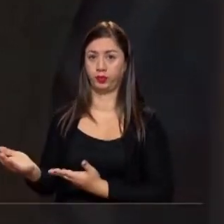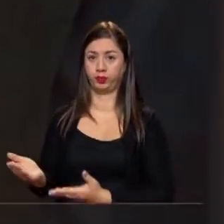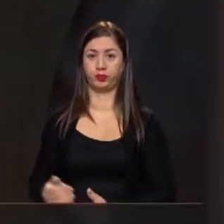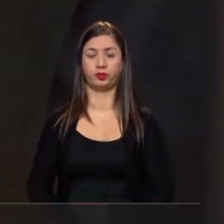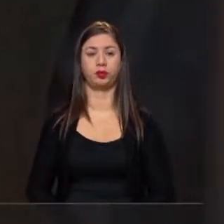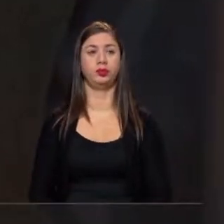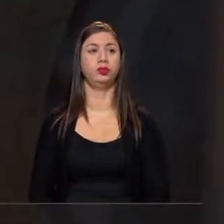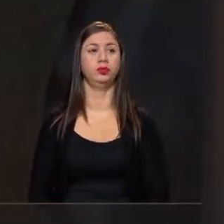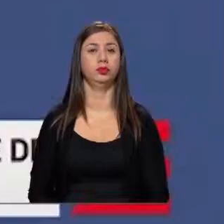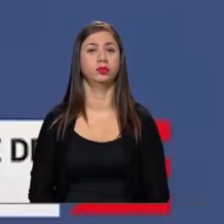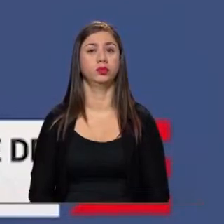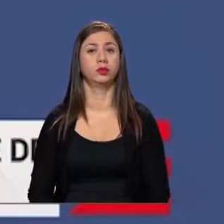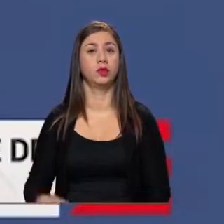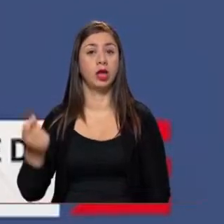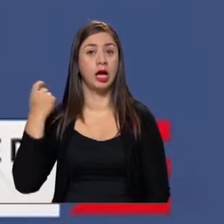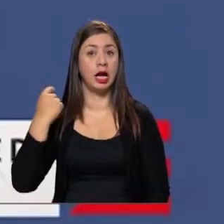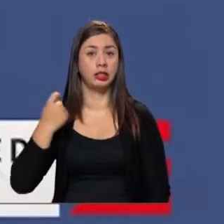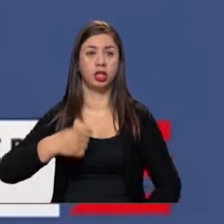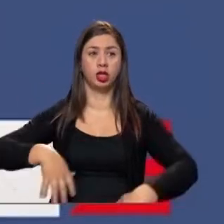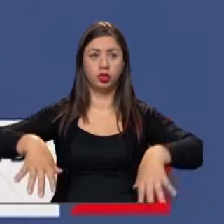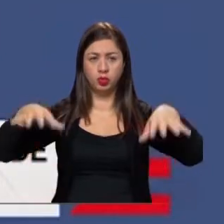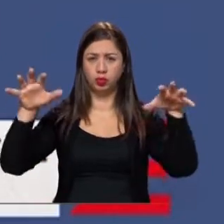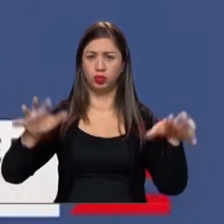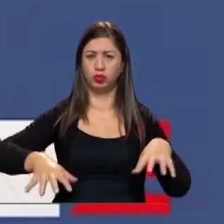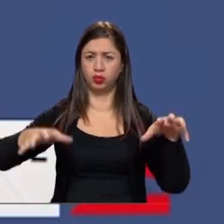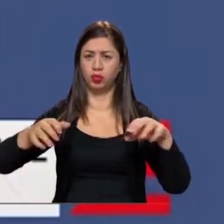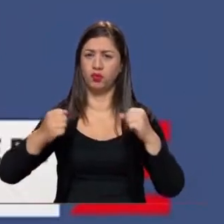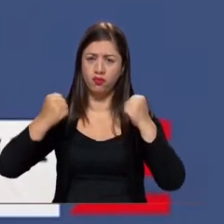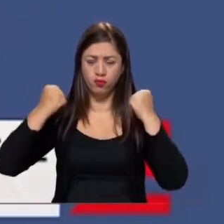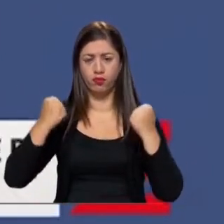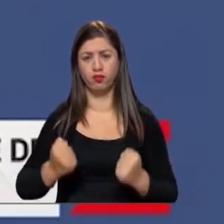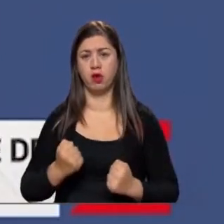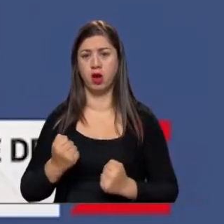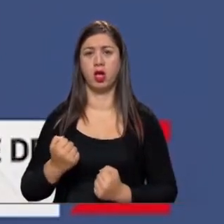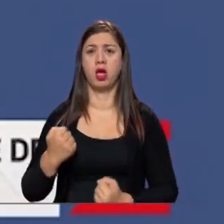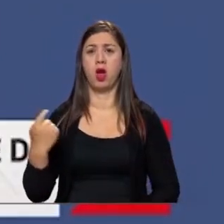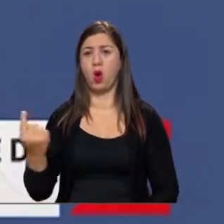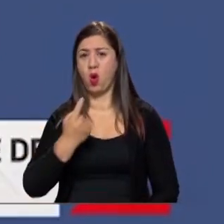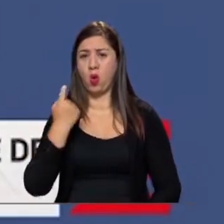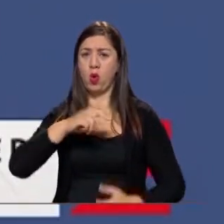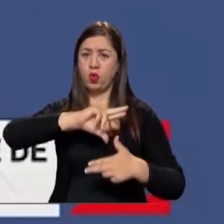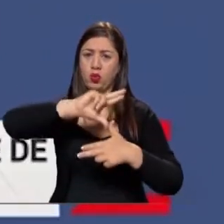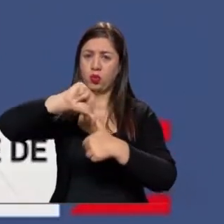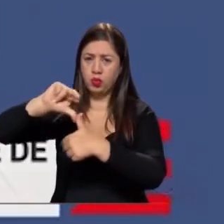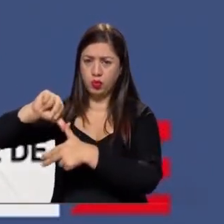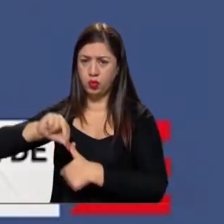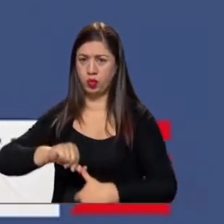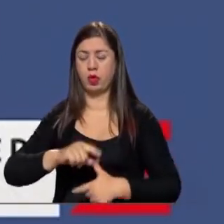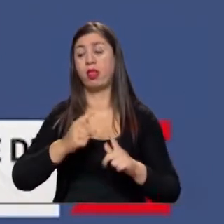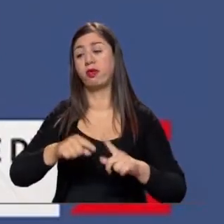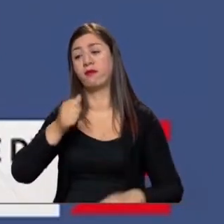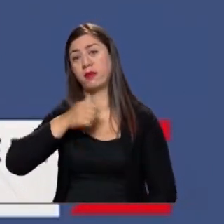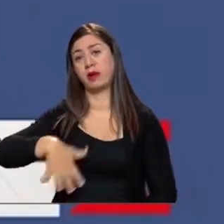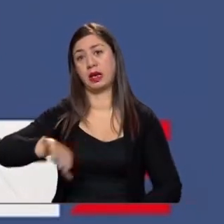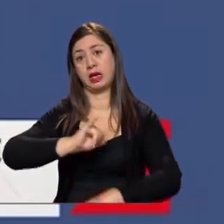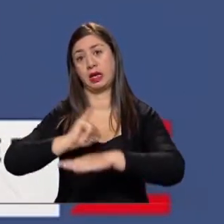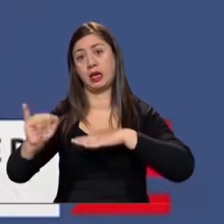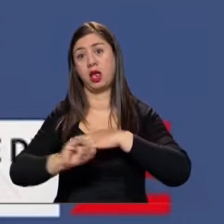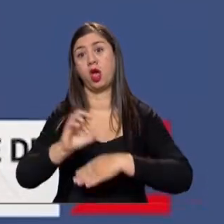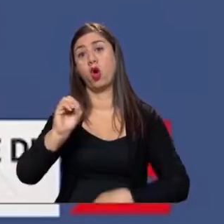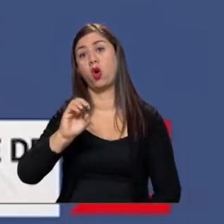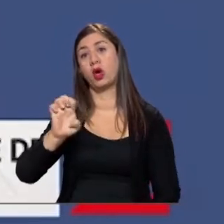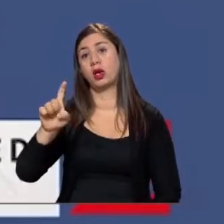ayer comentamos de aguacero, fuertes lluvias y tronadas que iban a haber en diferentes partes de la isla, especialmente en el área